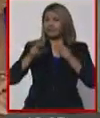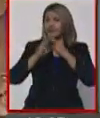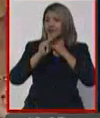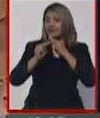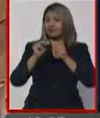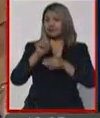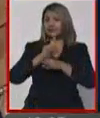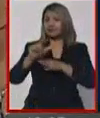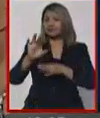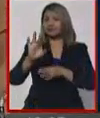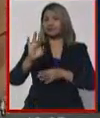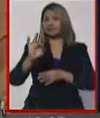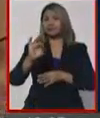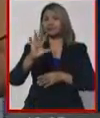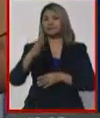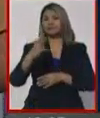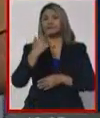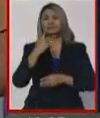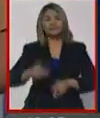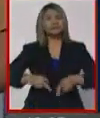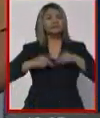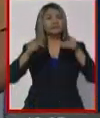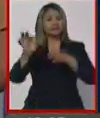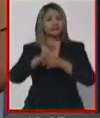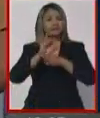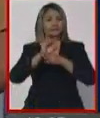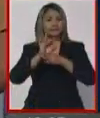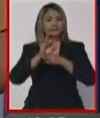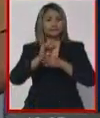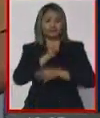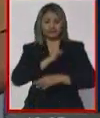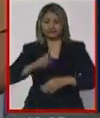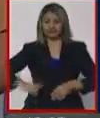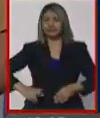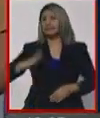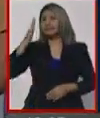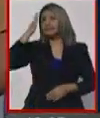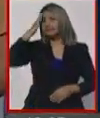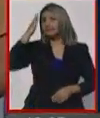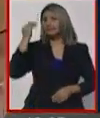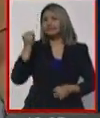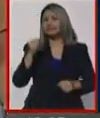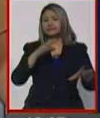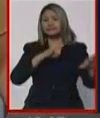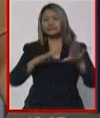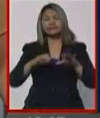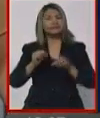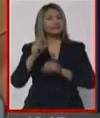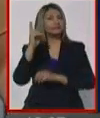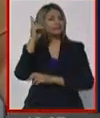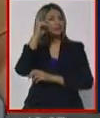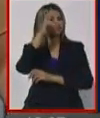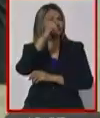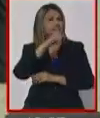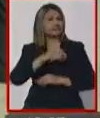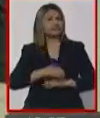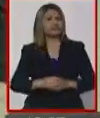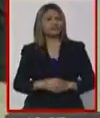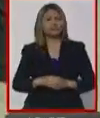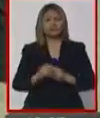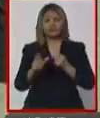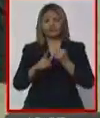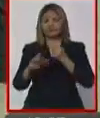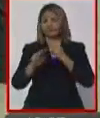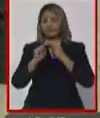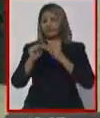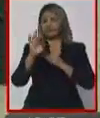de micros de la línea 85 están denunciando a funcionarios de la alcaldía por supuestas acciones irregulares.